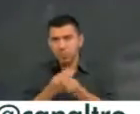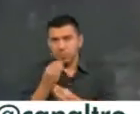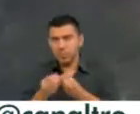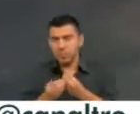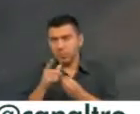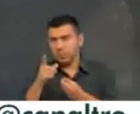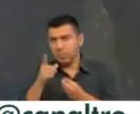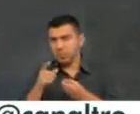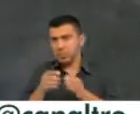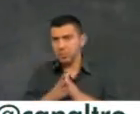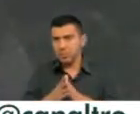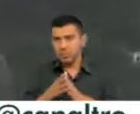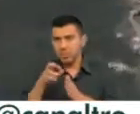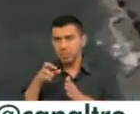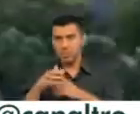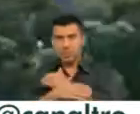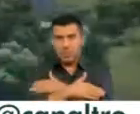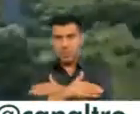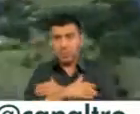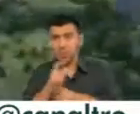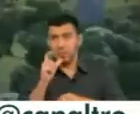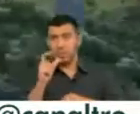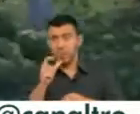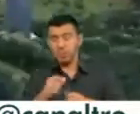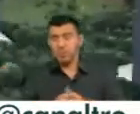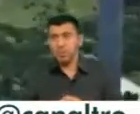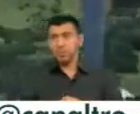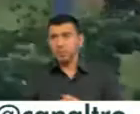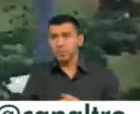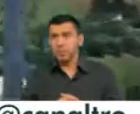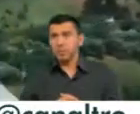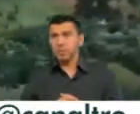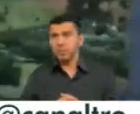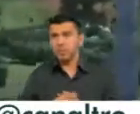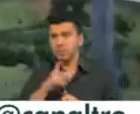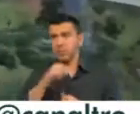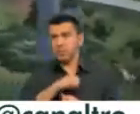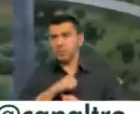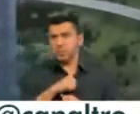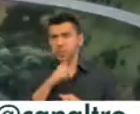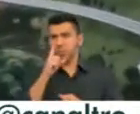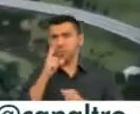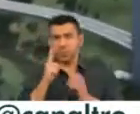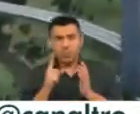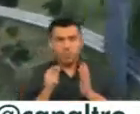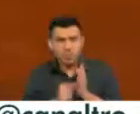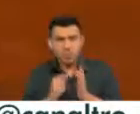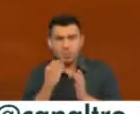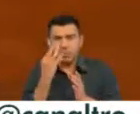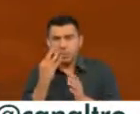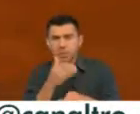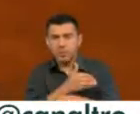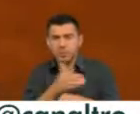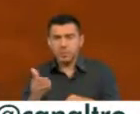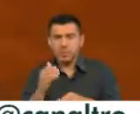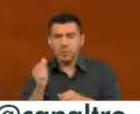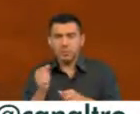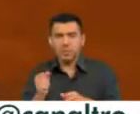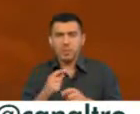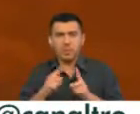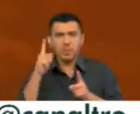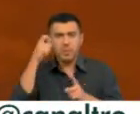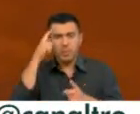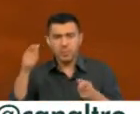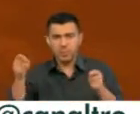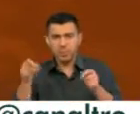Pamplona Cúcuta el proyecto tenía adjudicado 1.3 billones de pesos y el gobierno nacional incorporó más dinero al proyecto